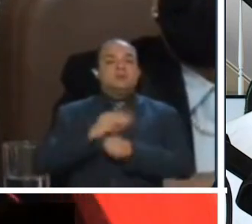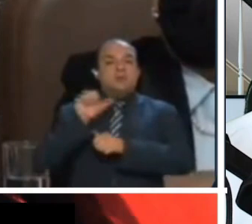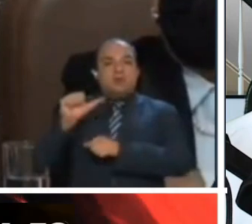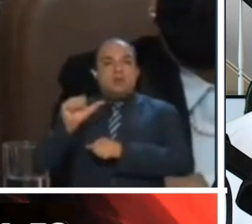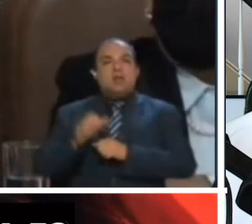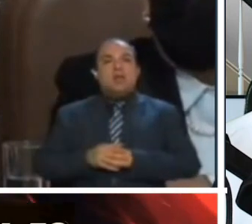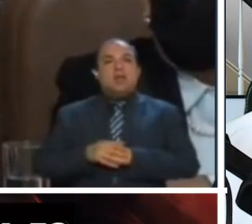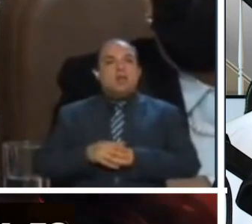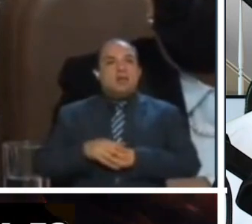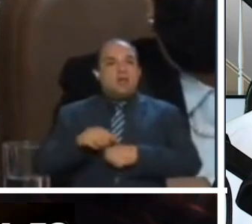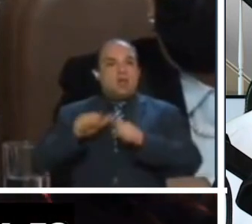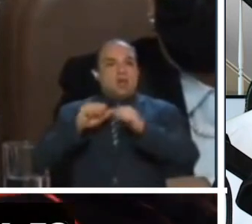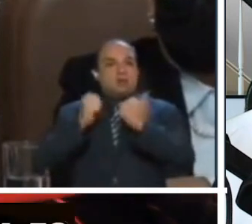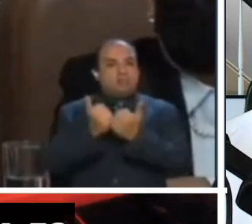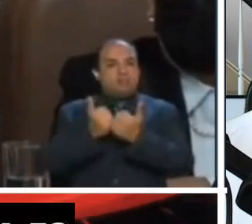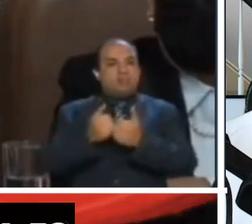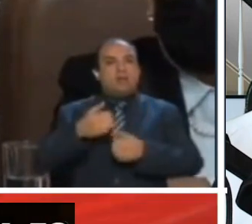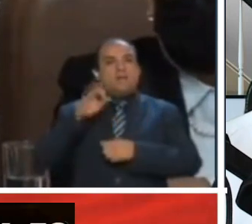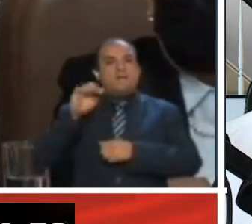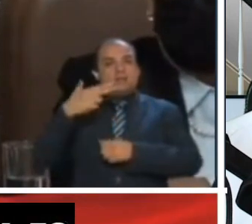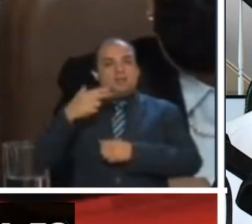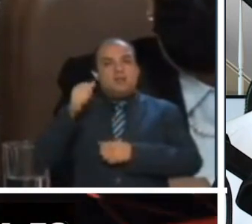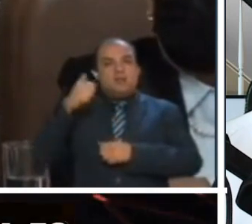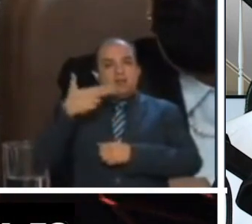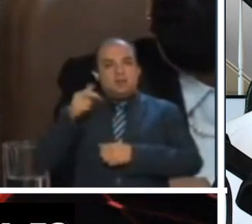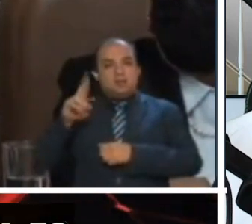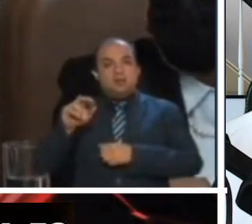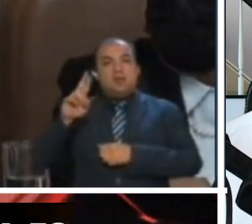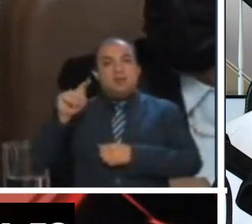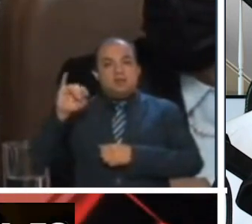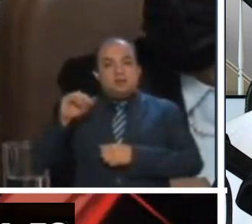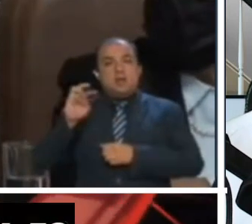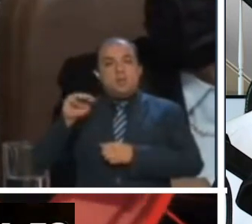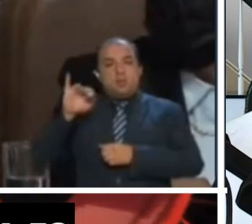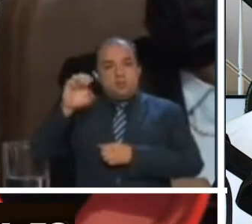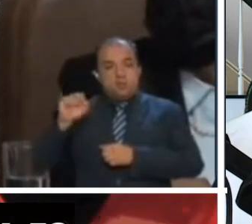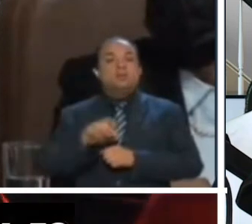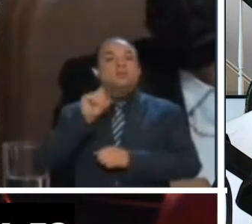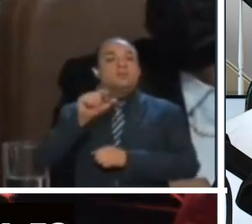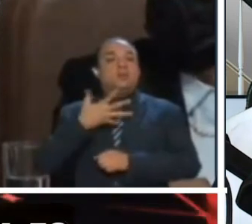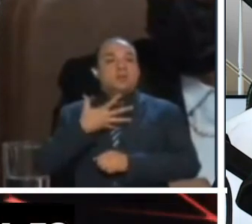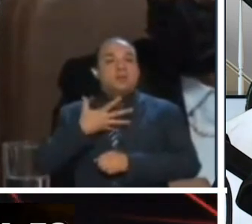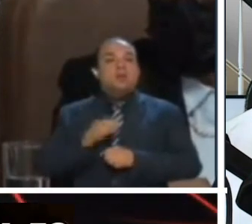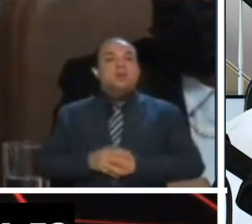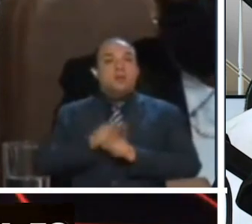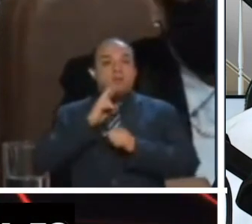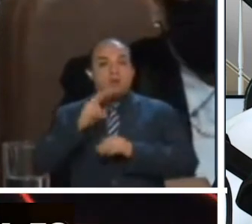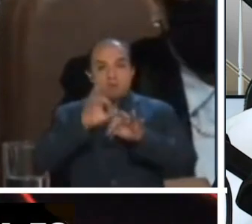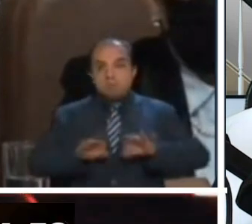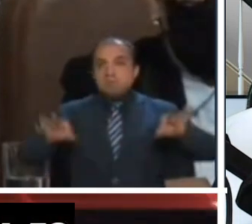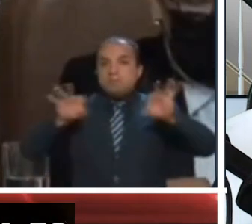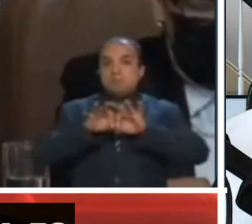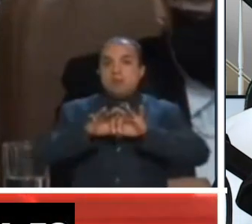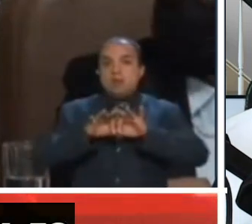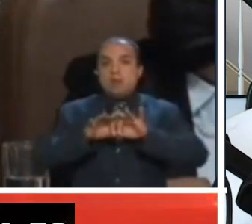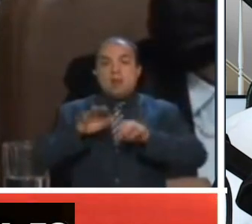Fitch, HR Ratings y Moody's. Además, hemos mantenido resultados sobresalientes en las